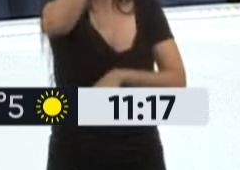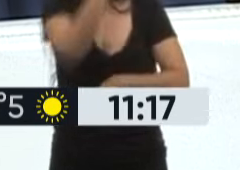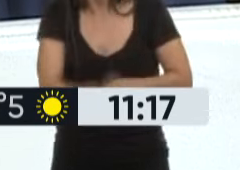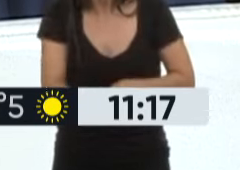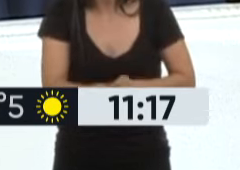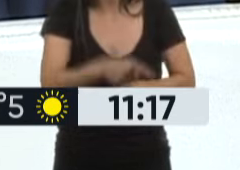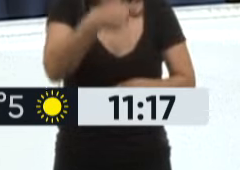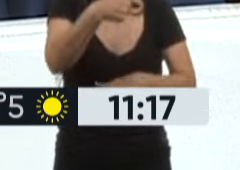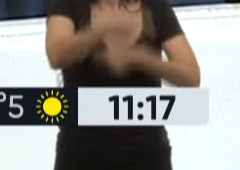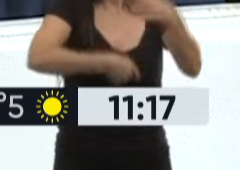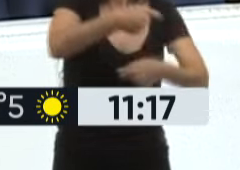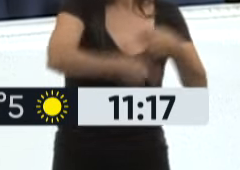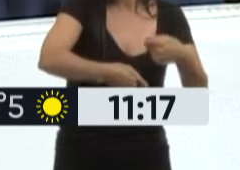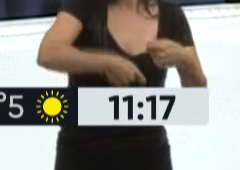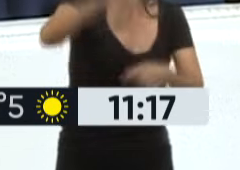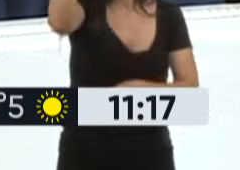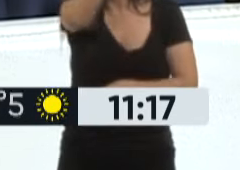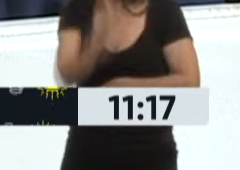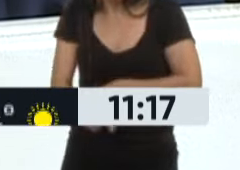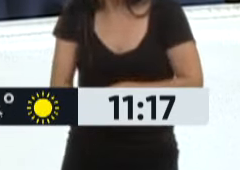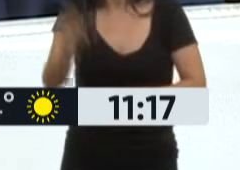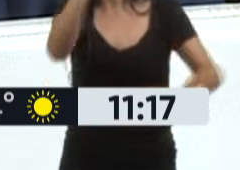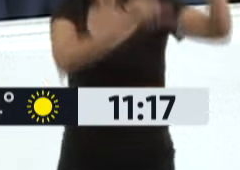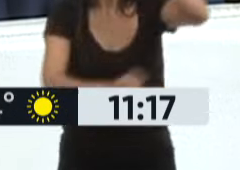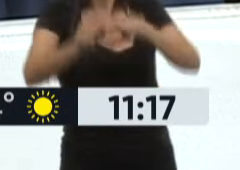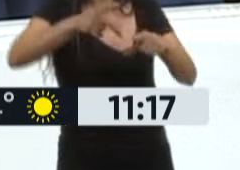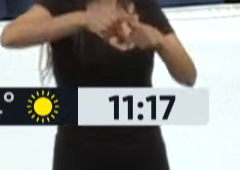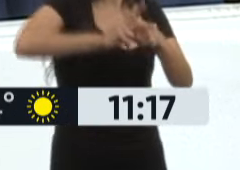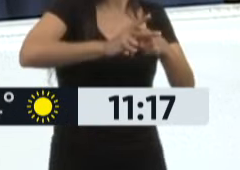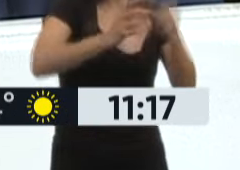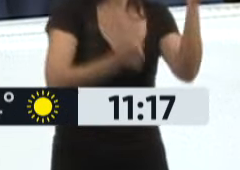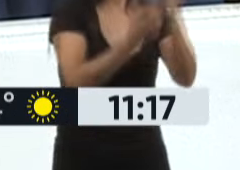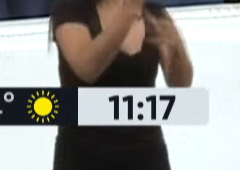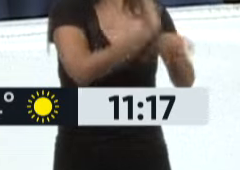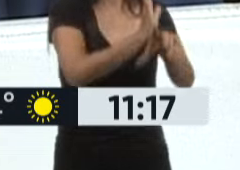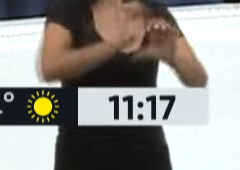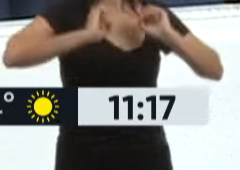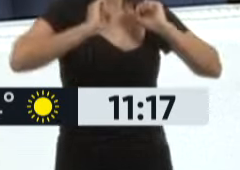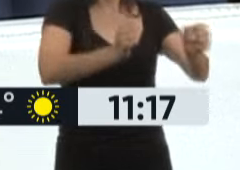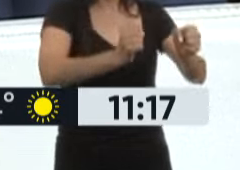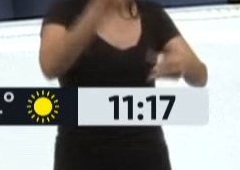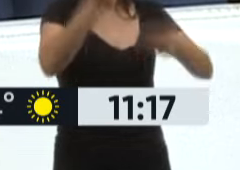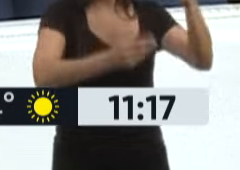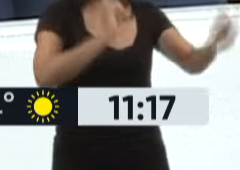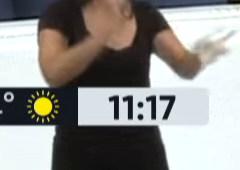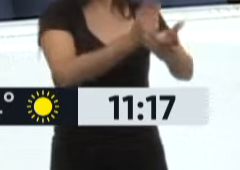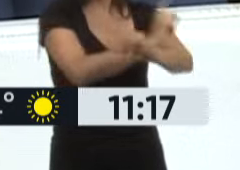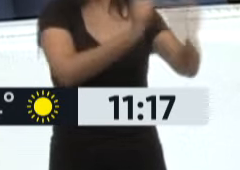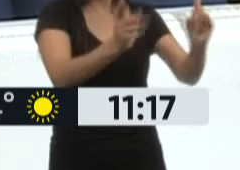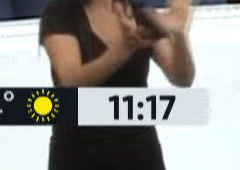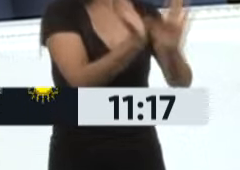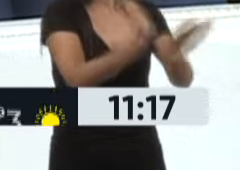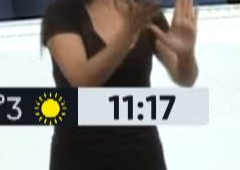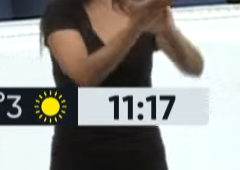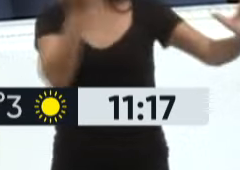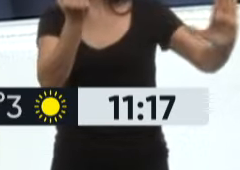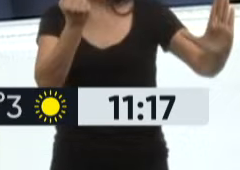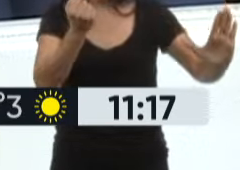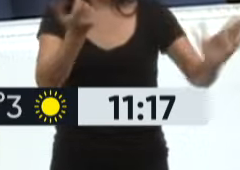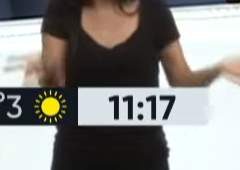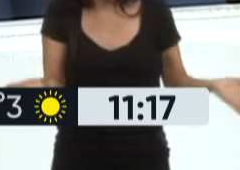financiamiento Nacional de ciencia tecnología e Innovación o sea menos presupuesto que este año la